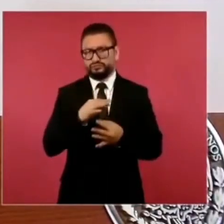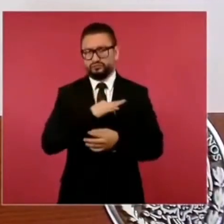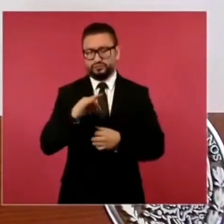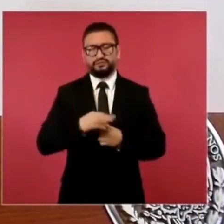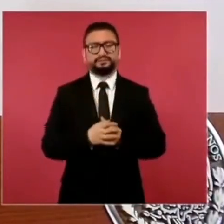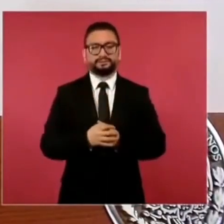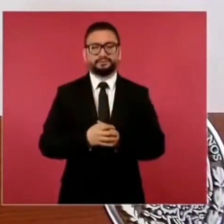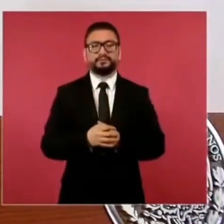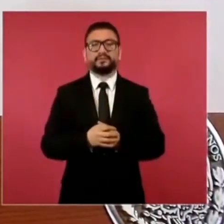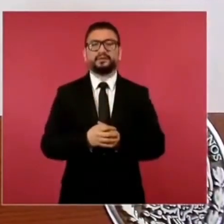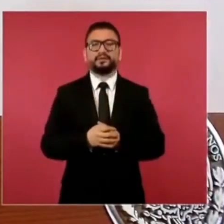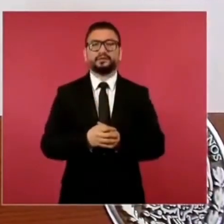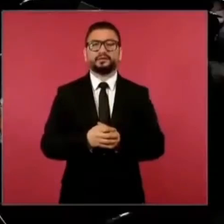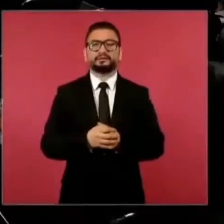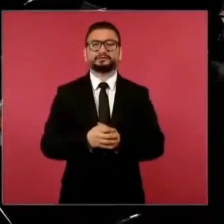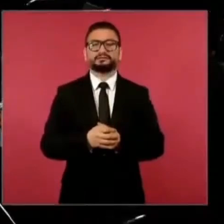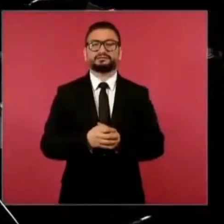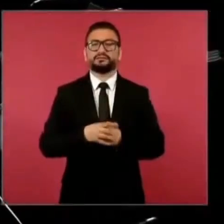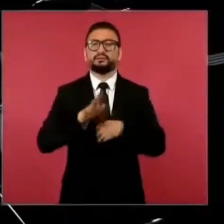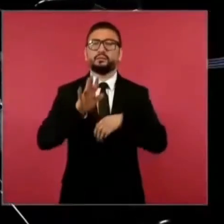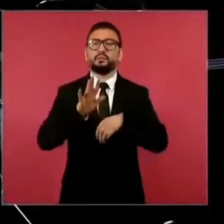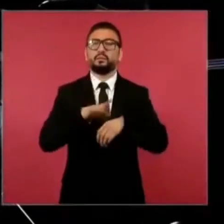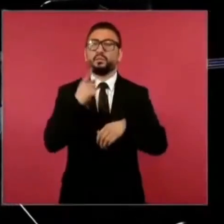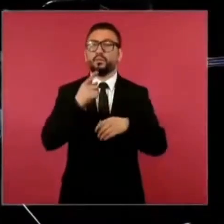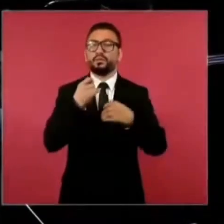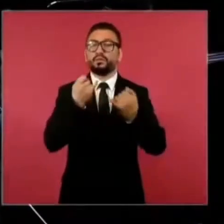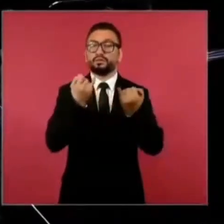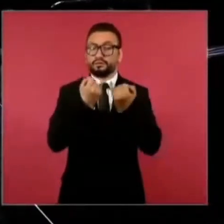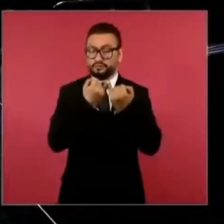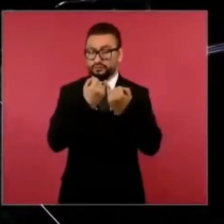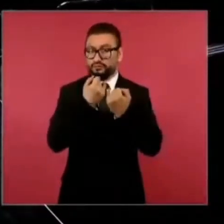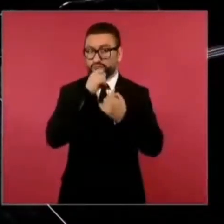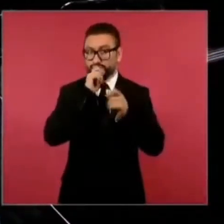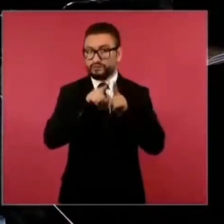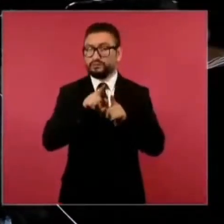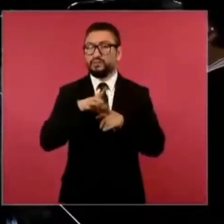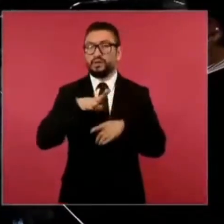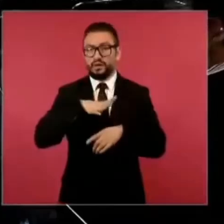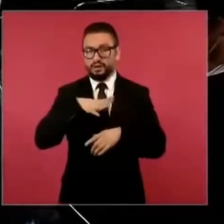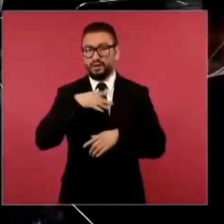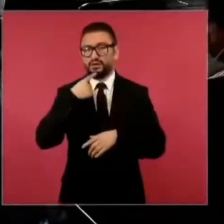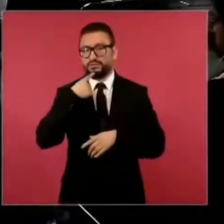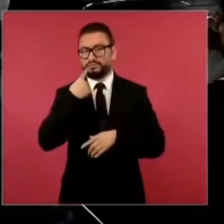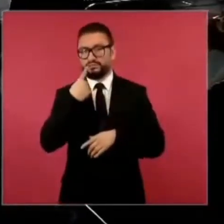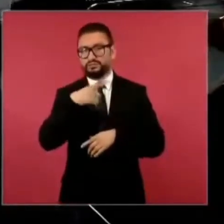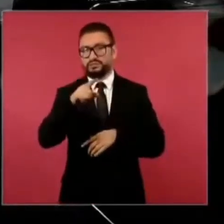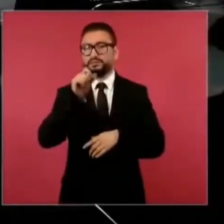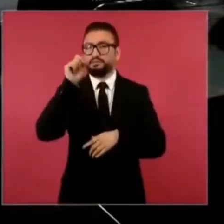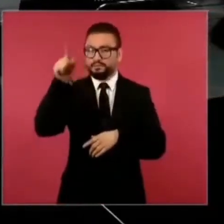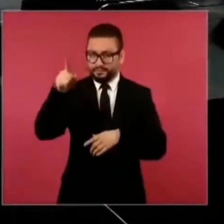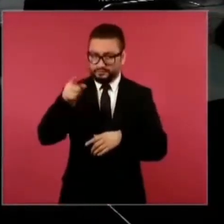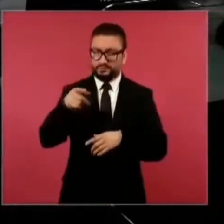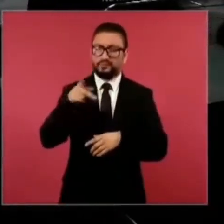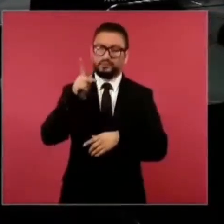también hay denuncias, y volvemos al Poder Judicial